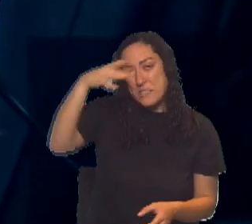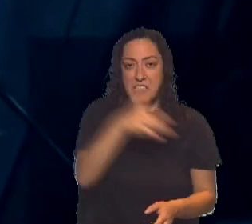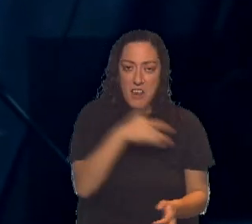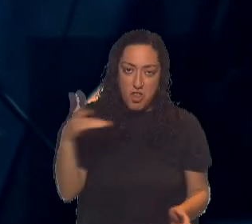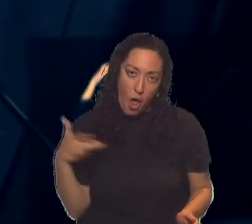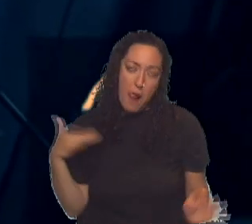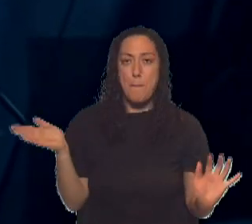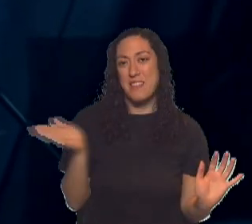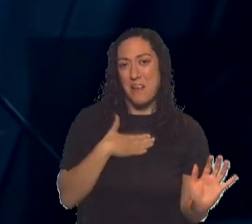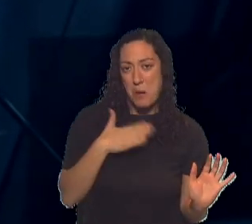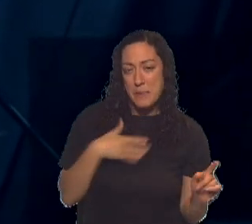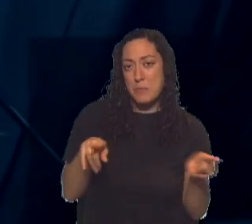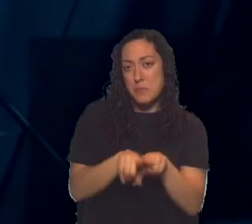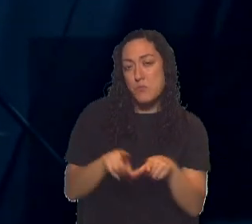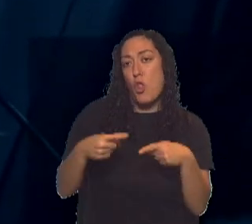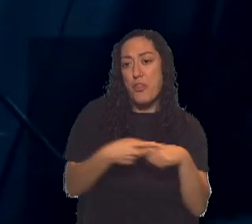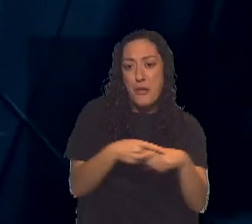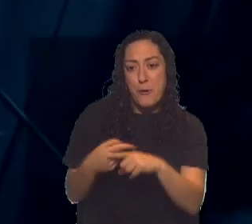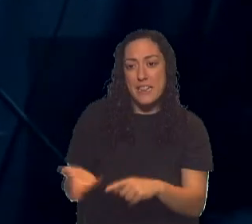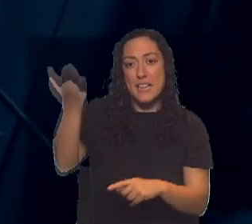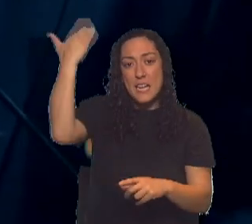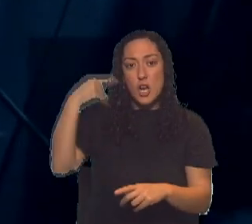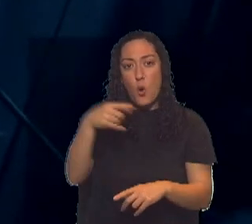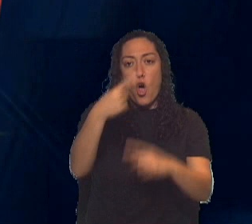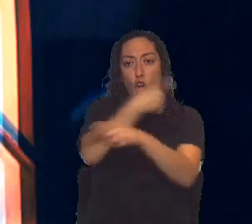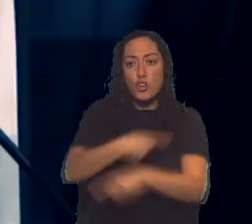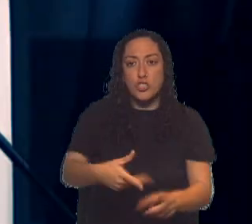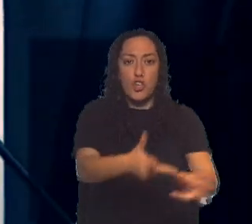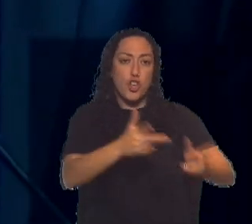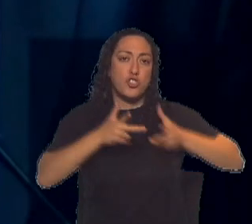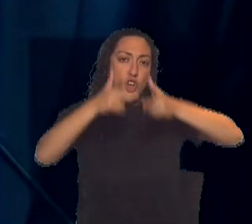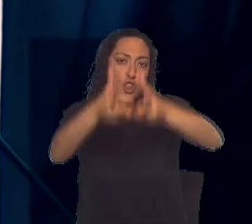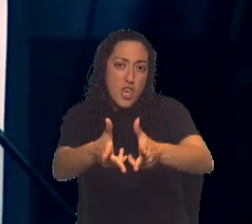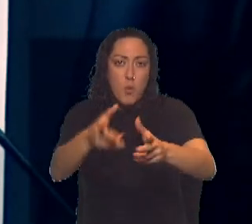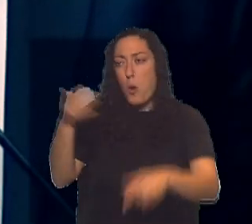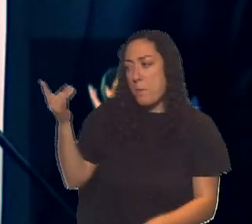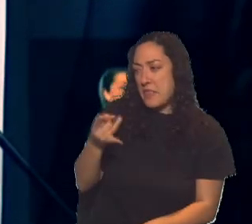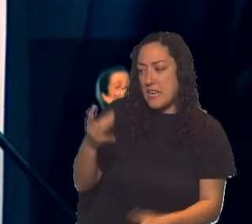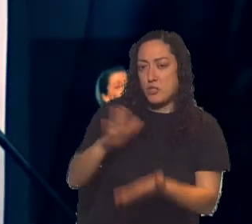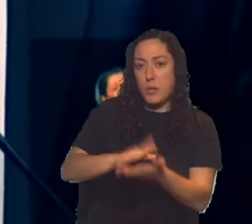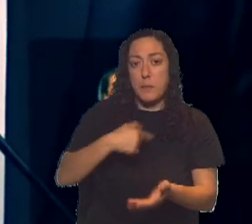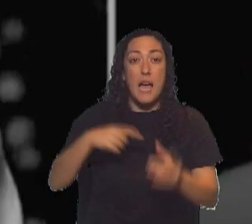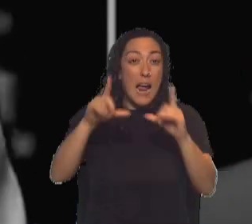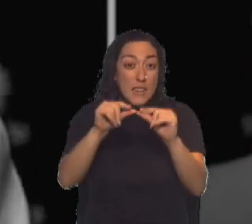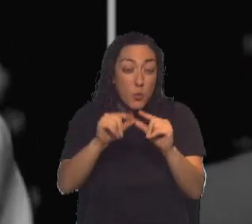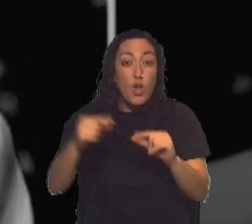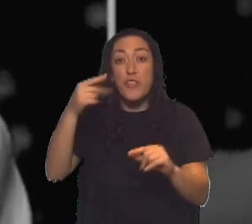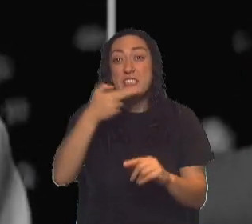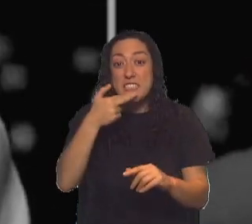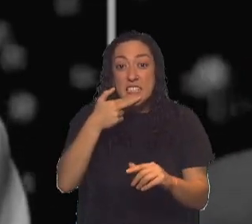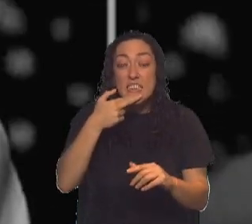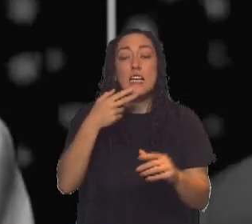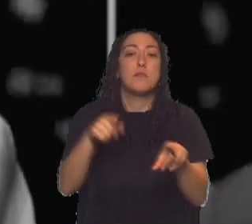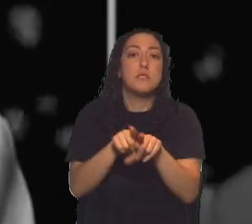manera que el debate anterior usted mienta sobre las cosas que yo digo mira tu plataforma artículo 17 desregulación y